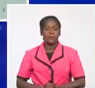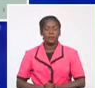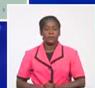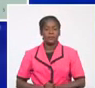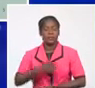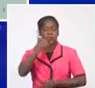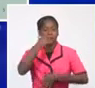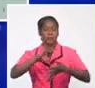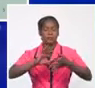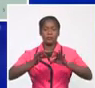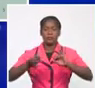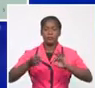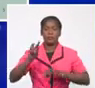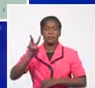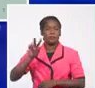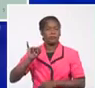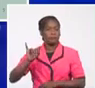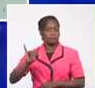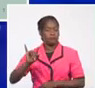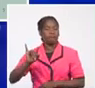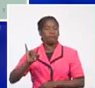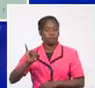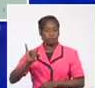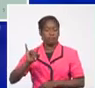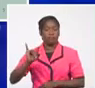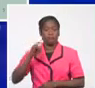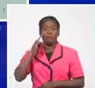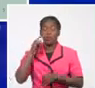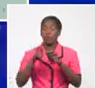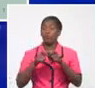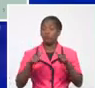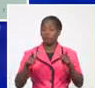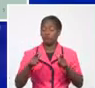casos autóctonos ayer, 3 más que el día anterior,